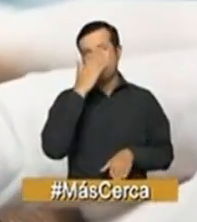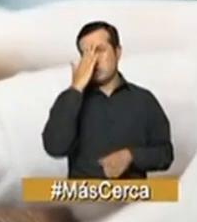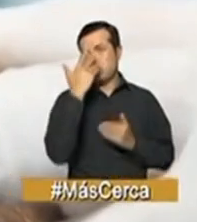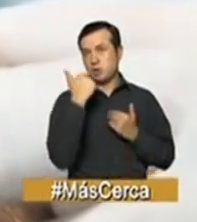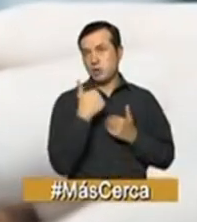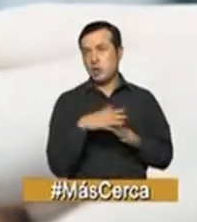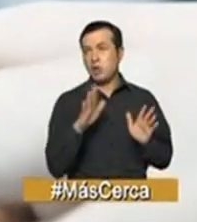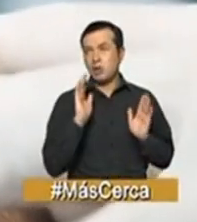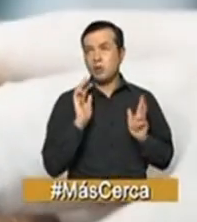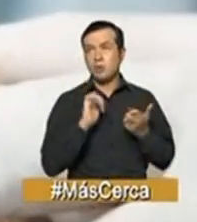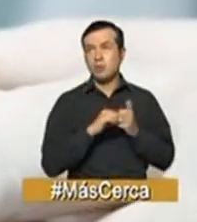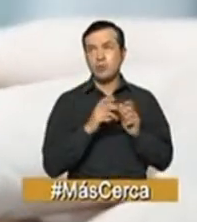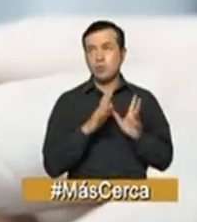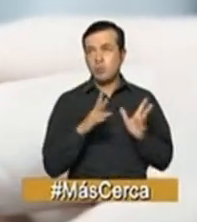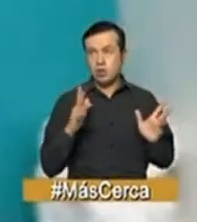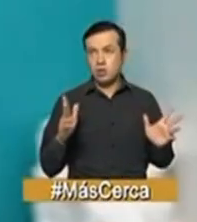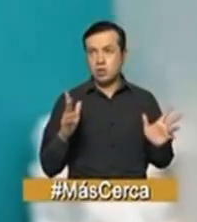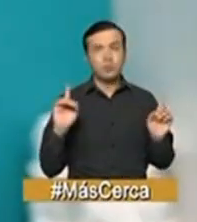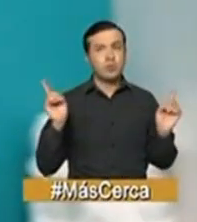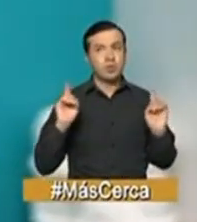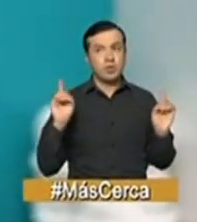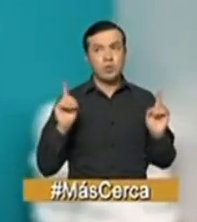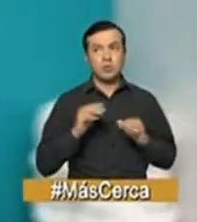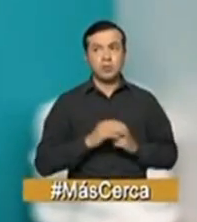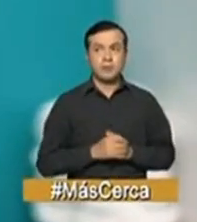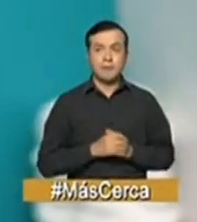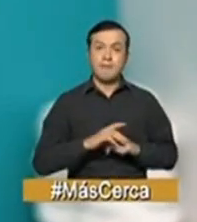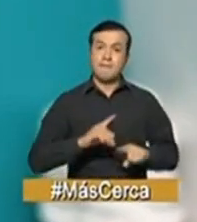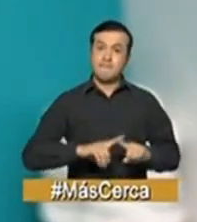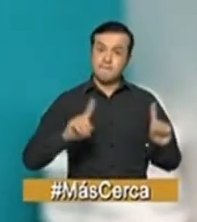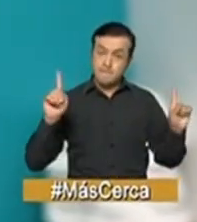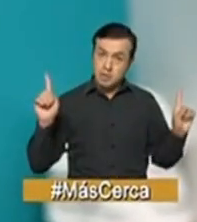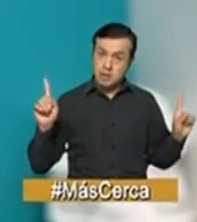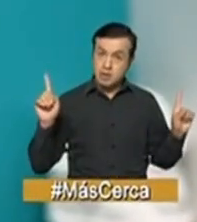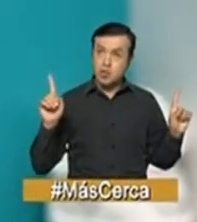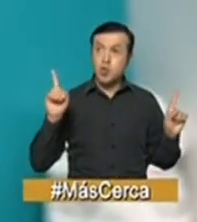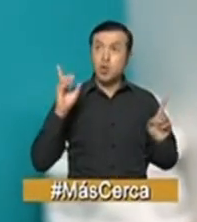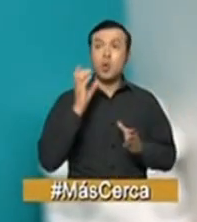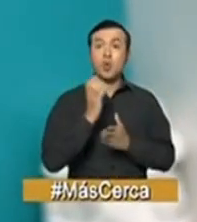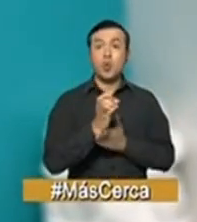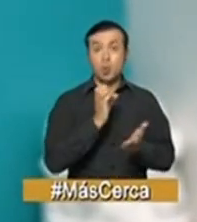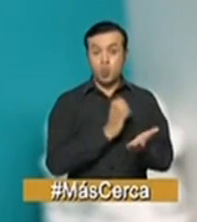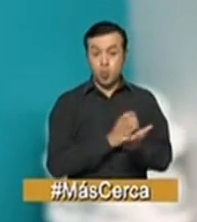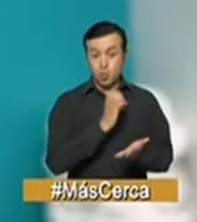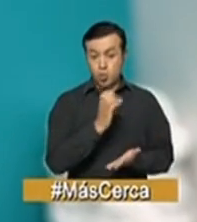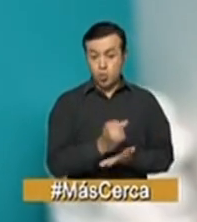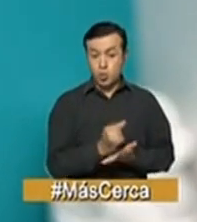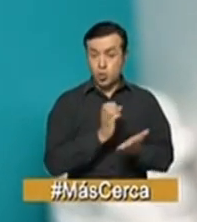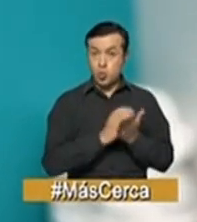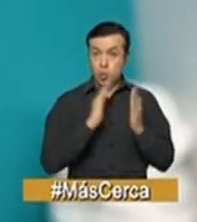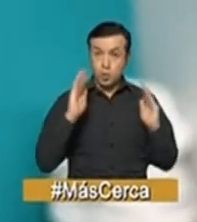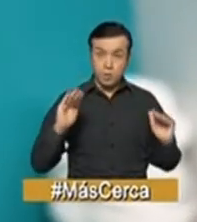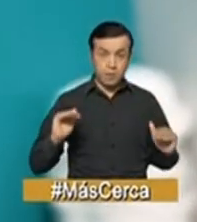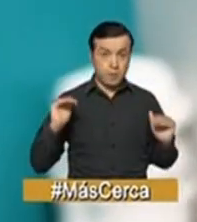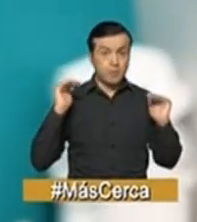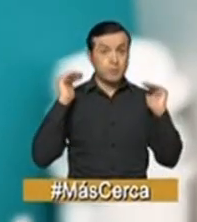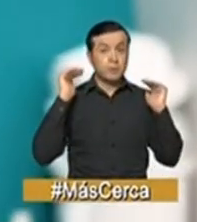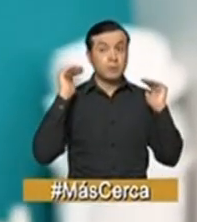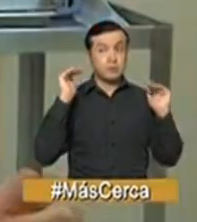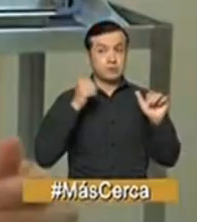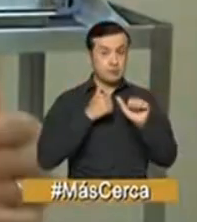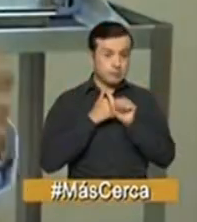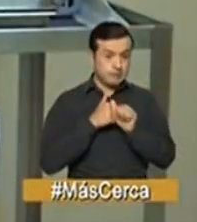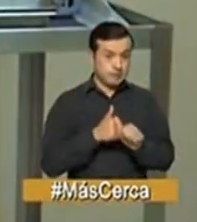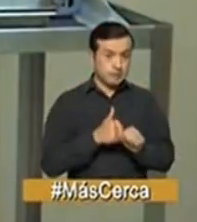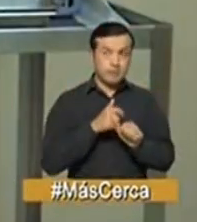no voy a tener riesgos ni complicaciones, pero hacer un curso superior de posgrado con un seguimiento